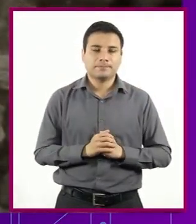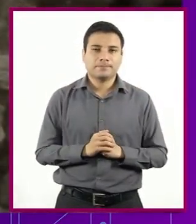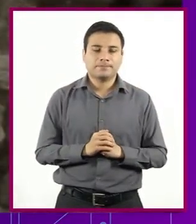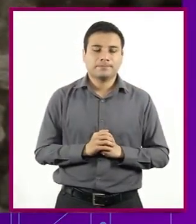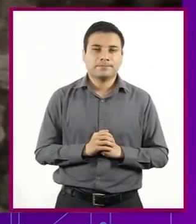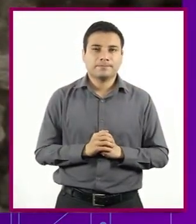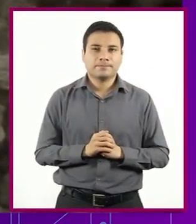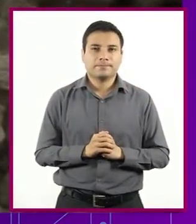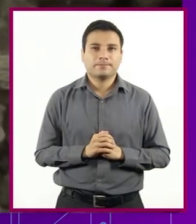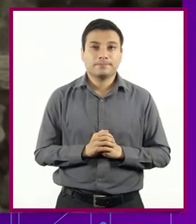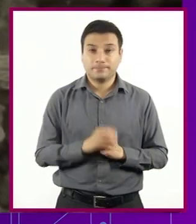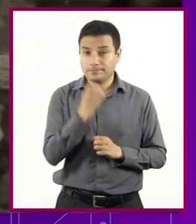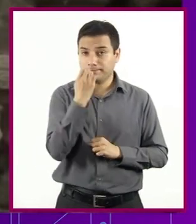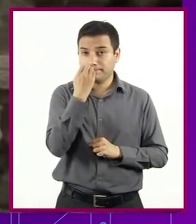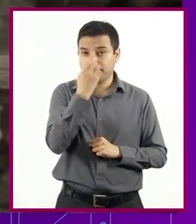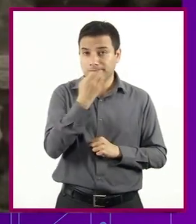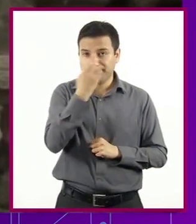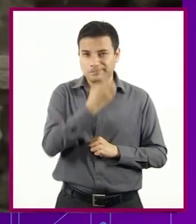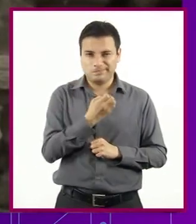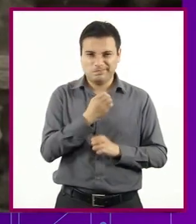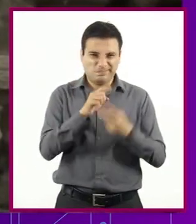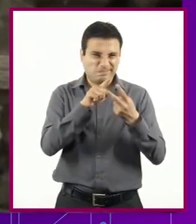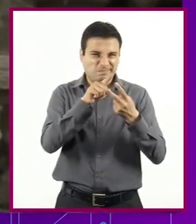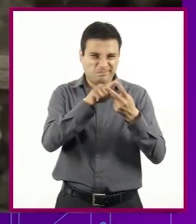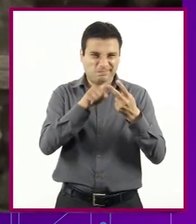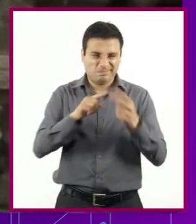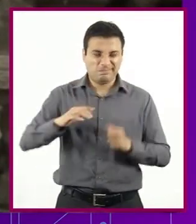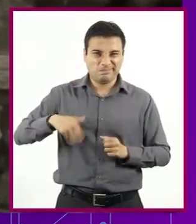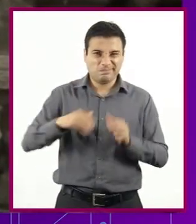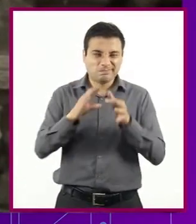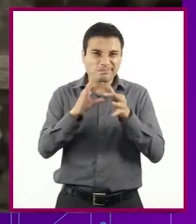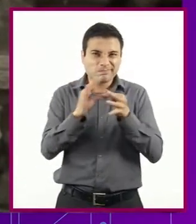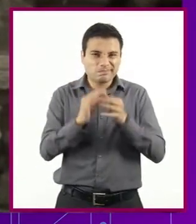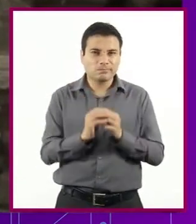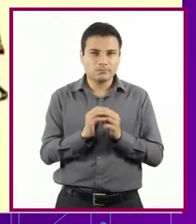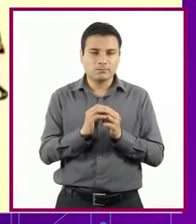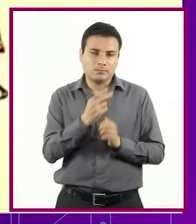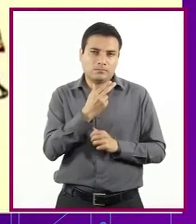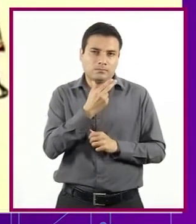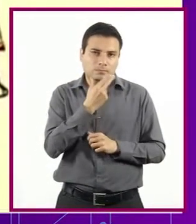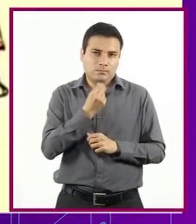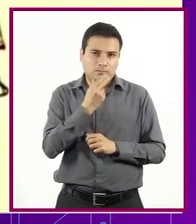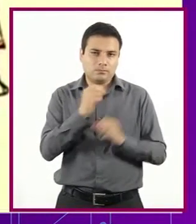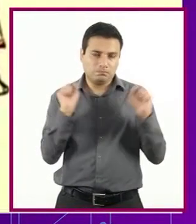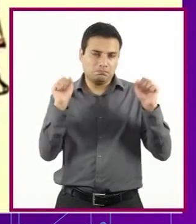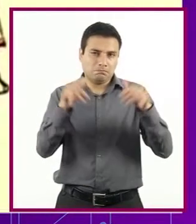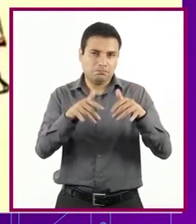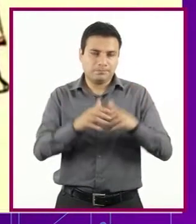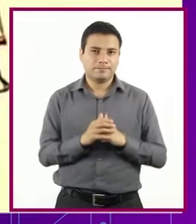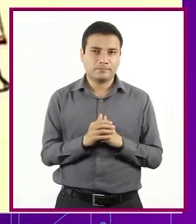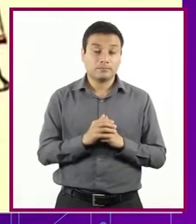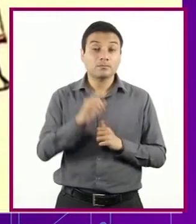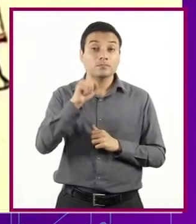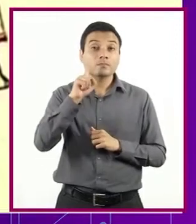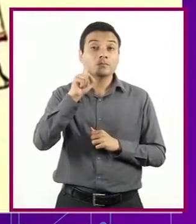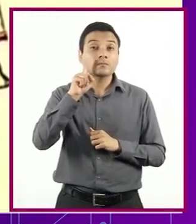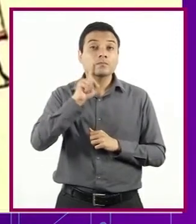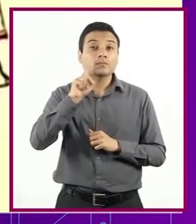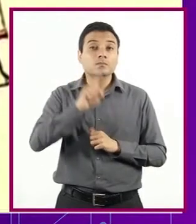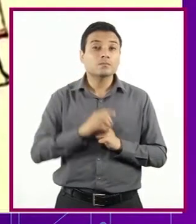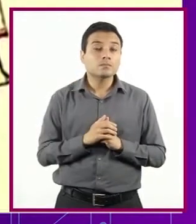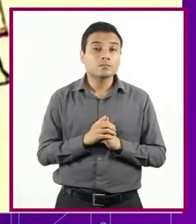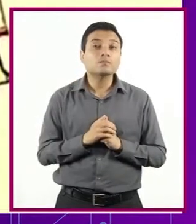Tanto al Calmecac como a los Telpochcali acudían jóvenes varones. Fundamentalmente las mujeres en la